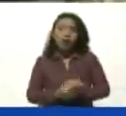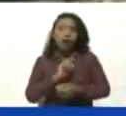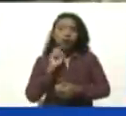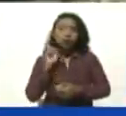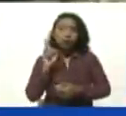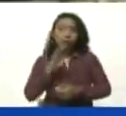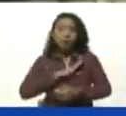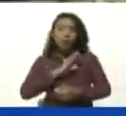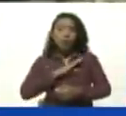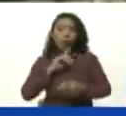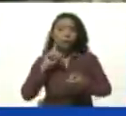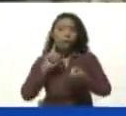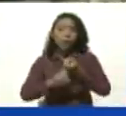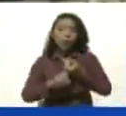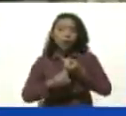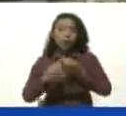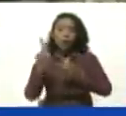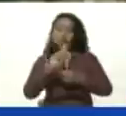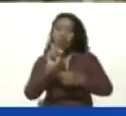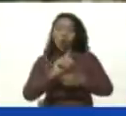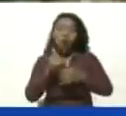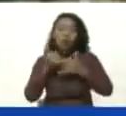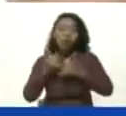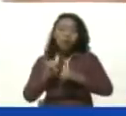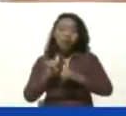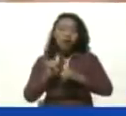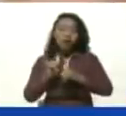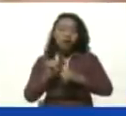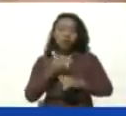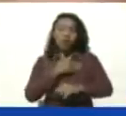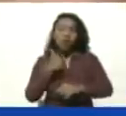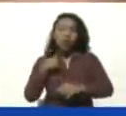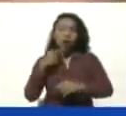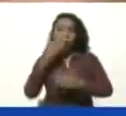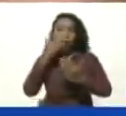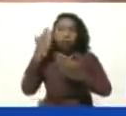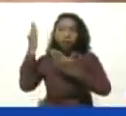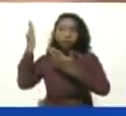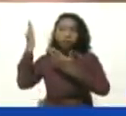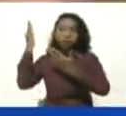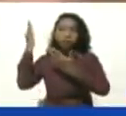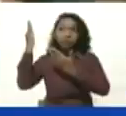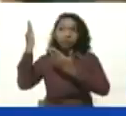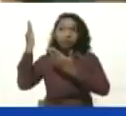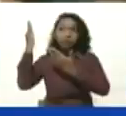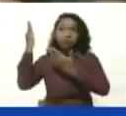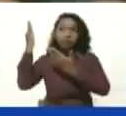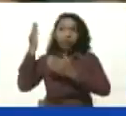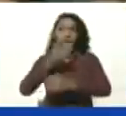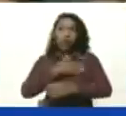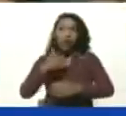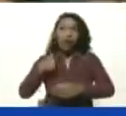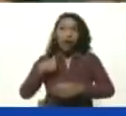esposa ni a sus dos niñas queridas, ahí aparecen en la foto, a